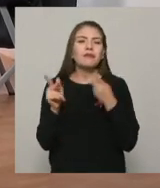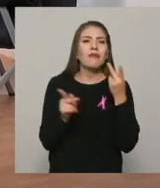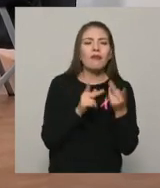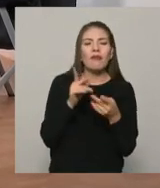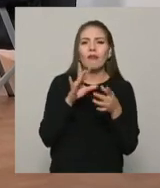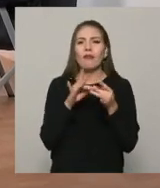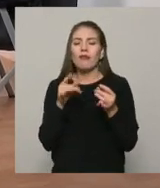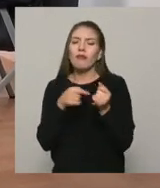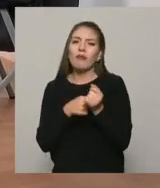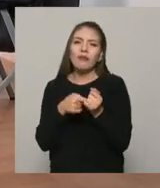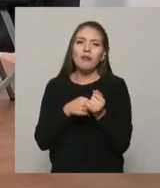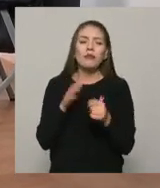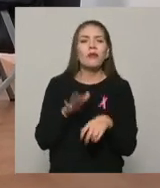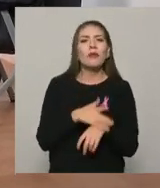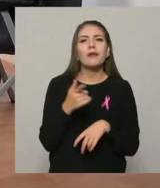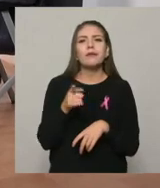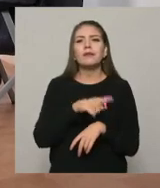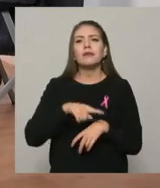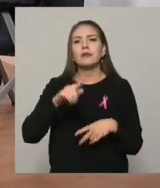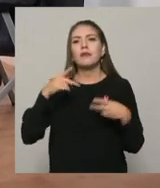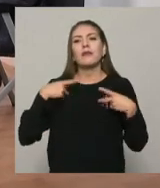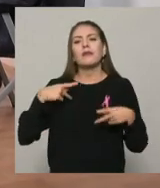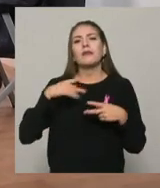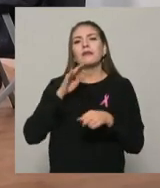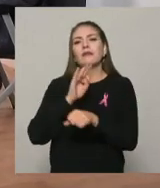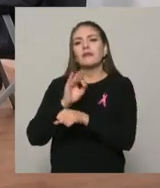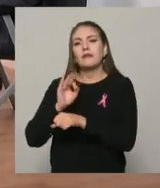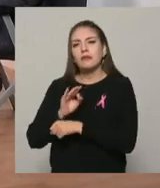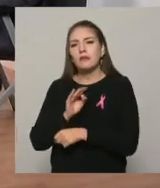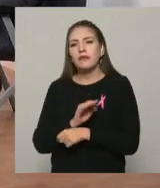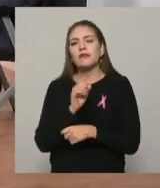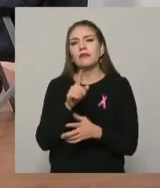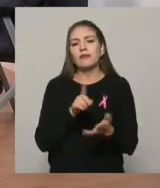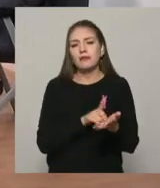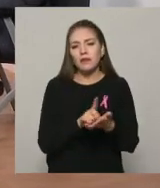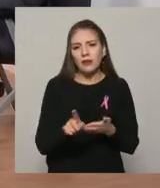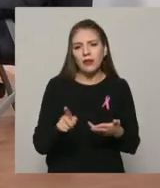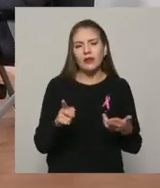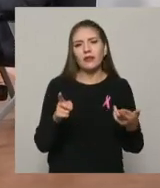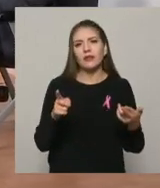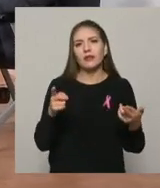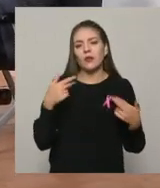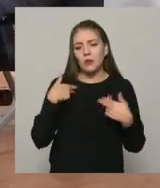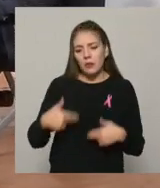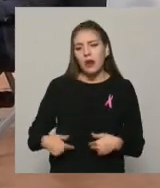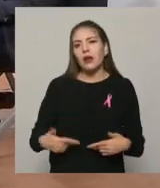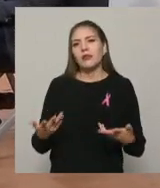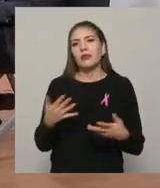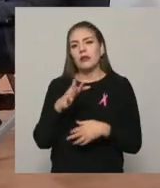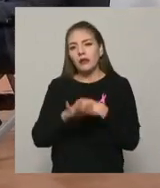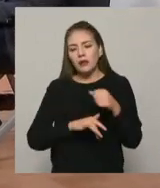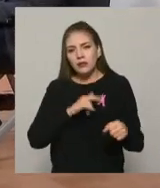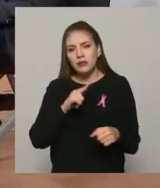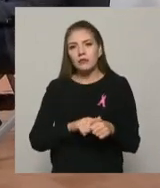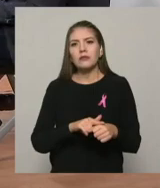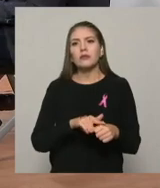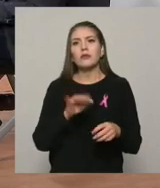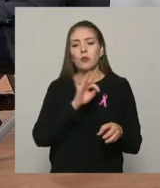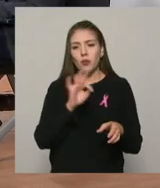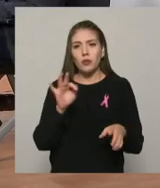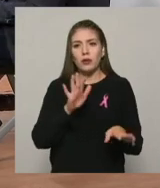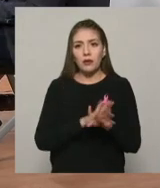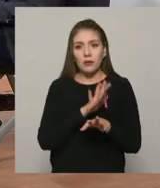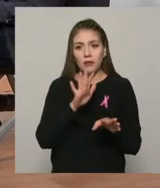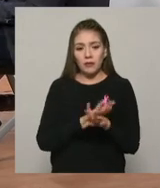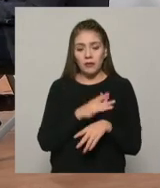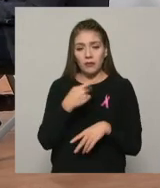pues obviamente hay personas que defienden los derechos de los animales, los derechos humanos, si se puede o no, edición genética.